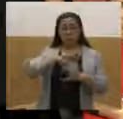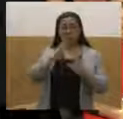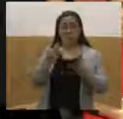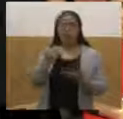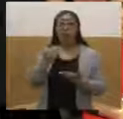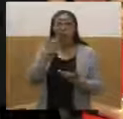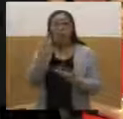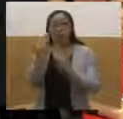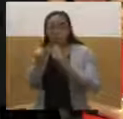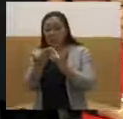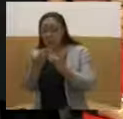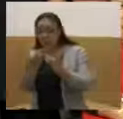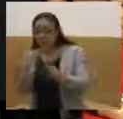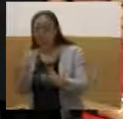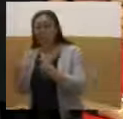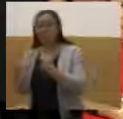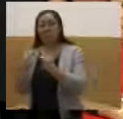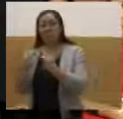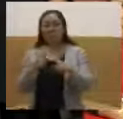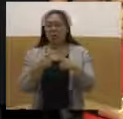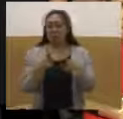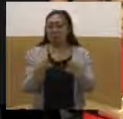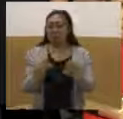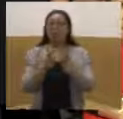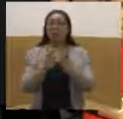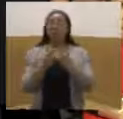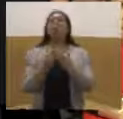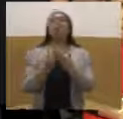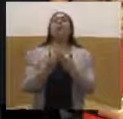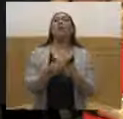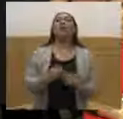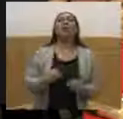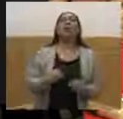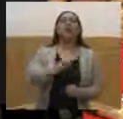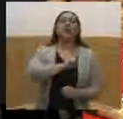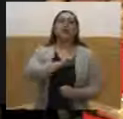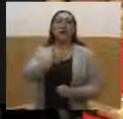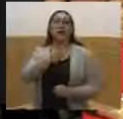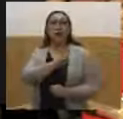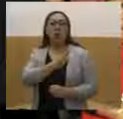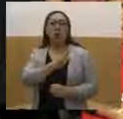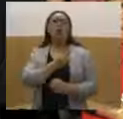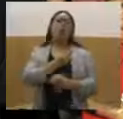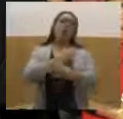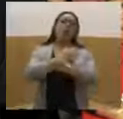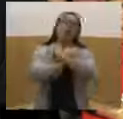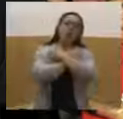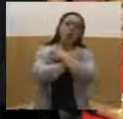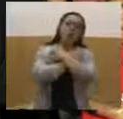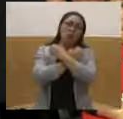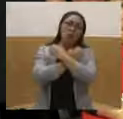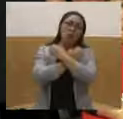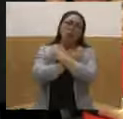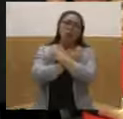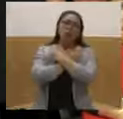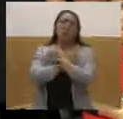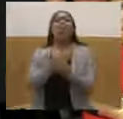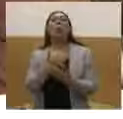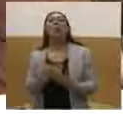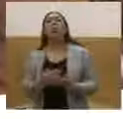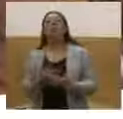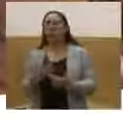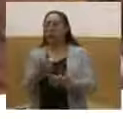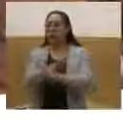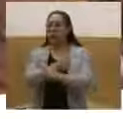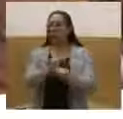acceso indiferenciado a servicios médicos y educativos, por una oferta laboral en condiciones igualitarias, libres